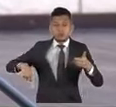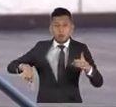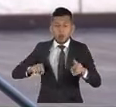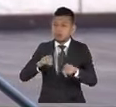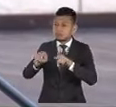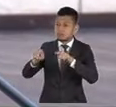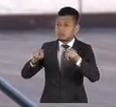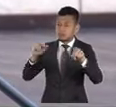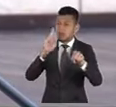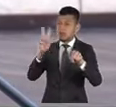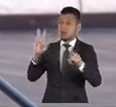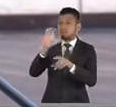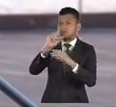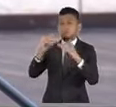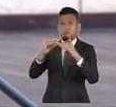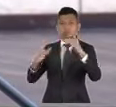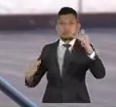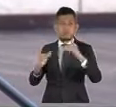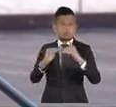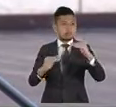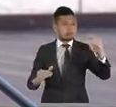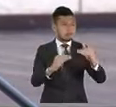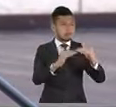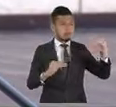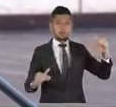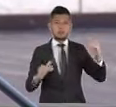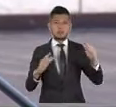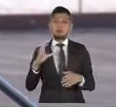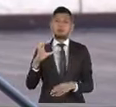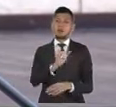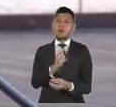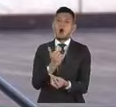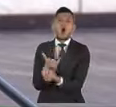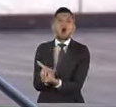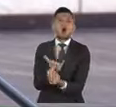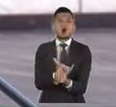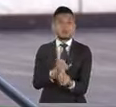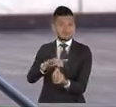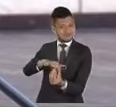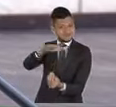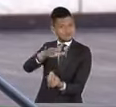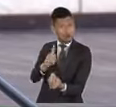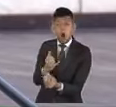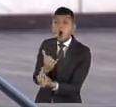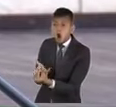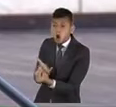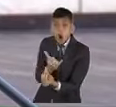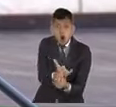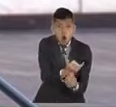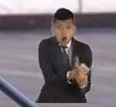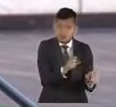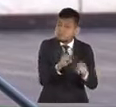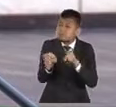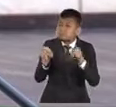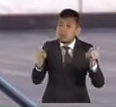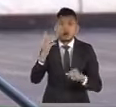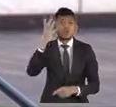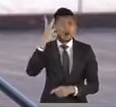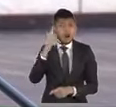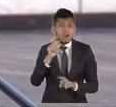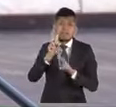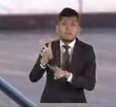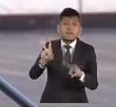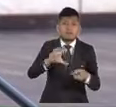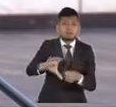concretamente en todas estas cosas concretas que día a día vemos en las